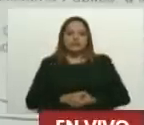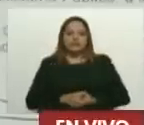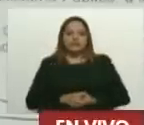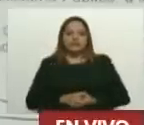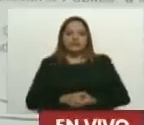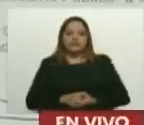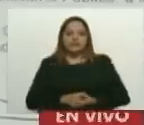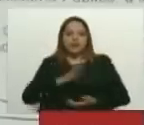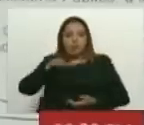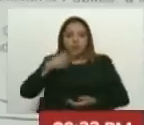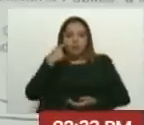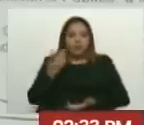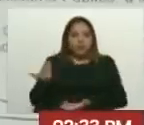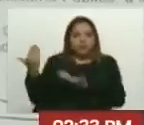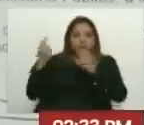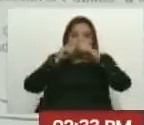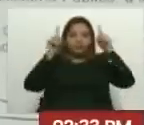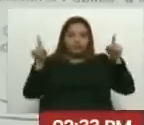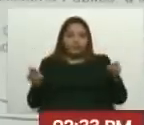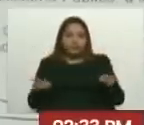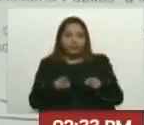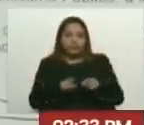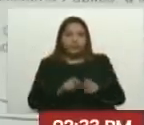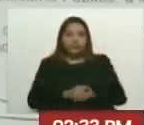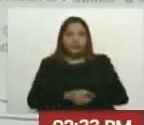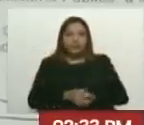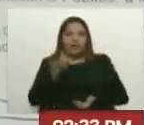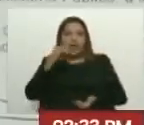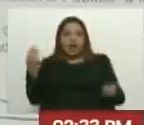como pueden ver en pantalla, la cual la acordó,